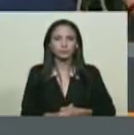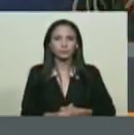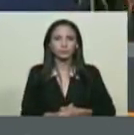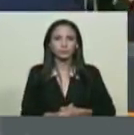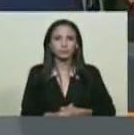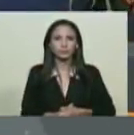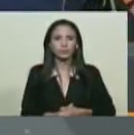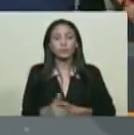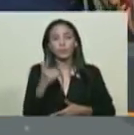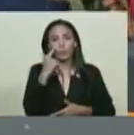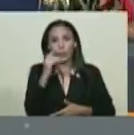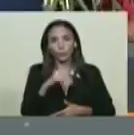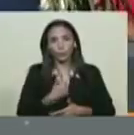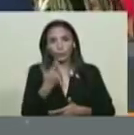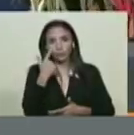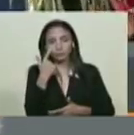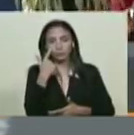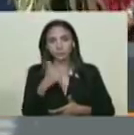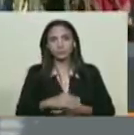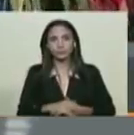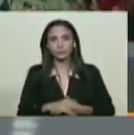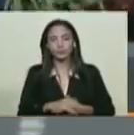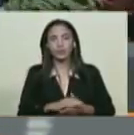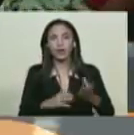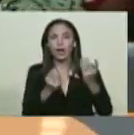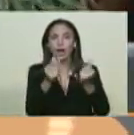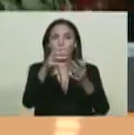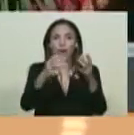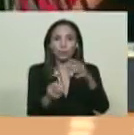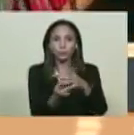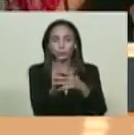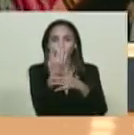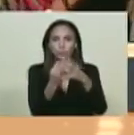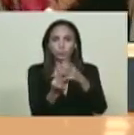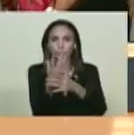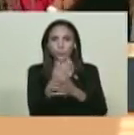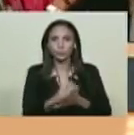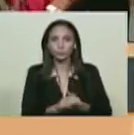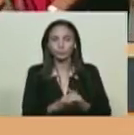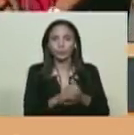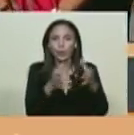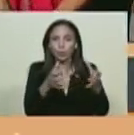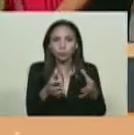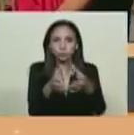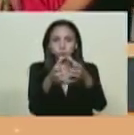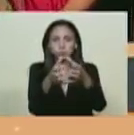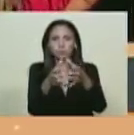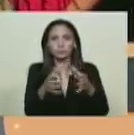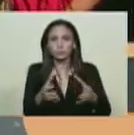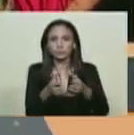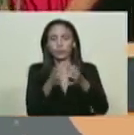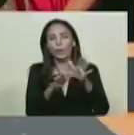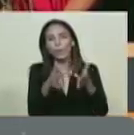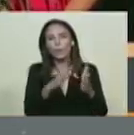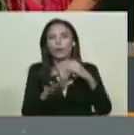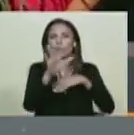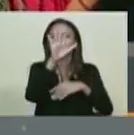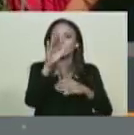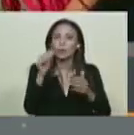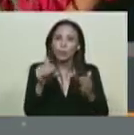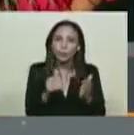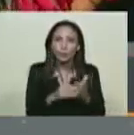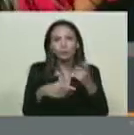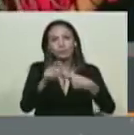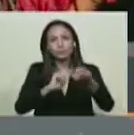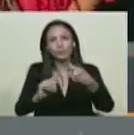Aquí, como puede ver, presidente, una cuenta de cebollín está en puerta de terreno, está entre 5.000 y